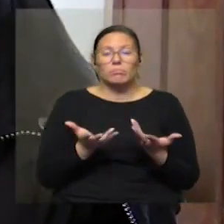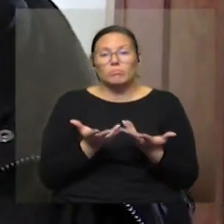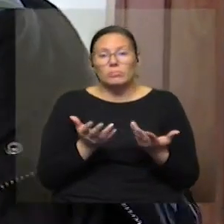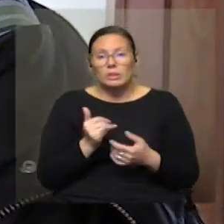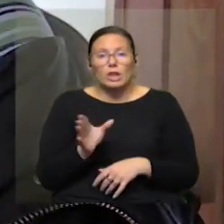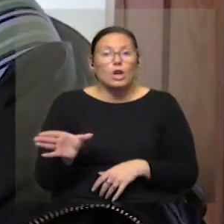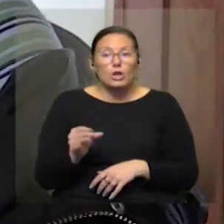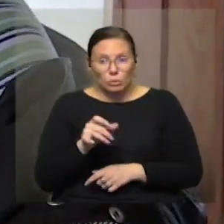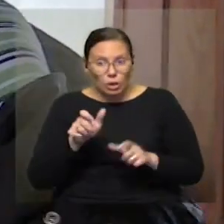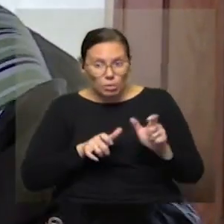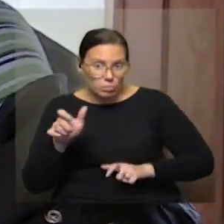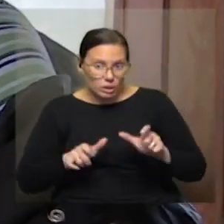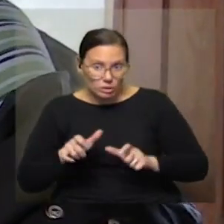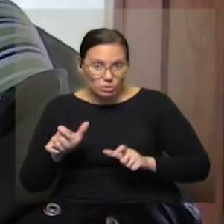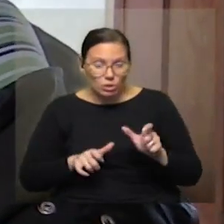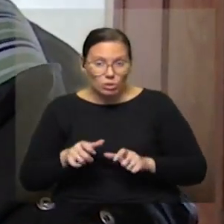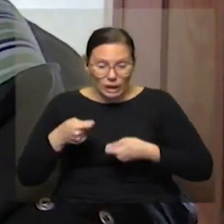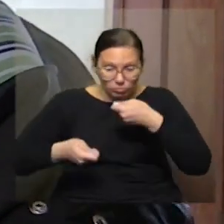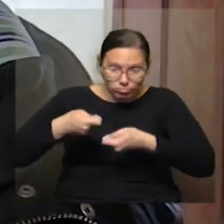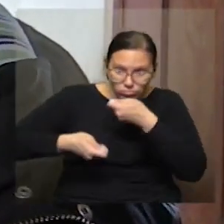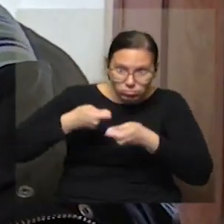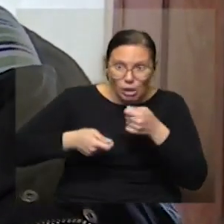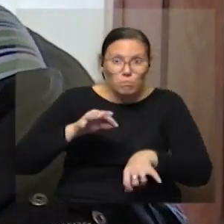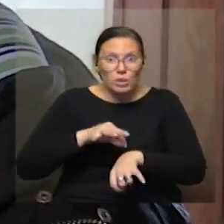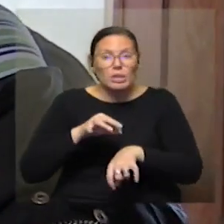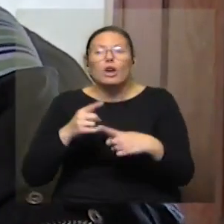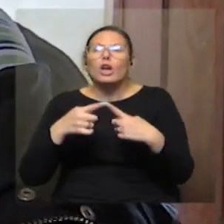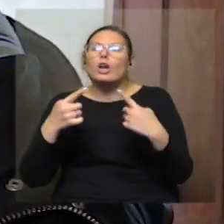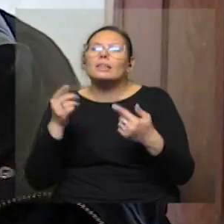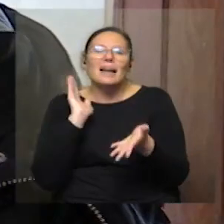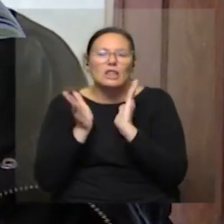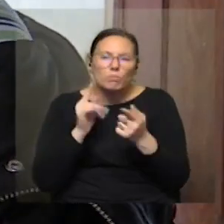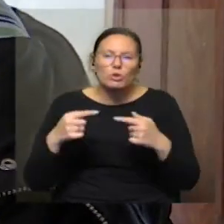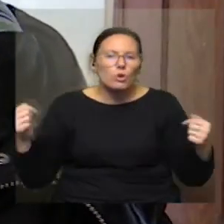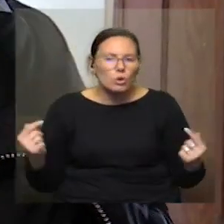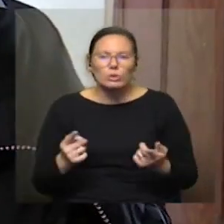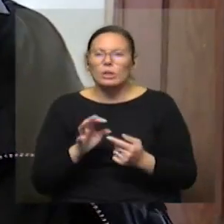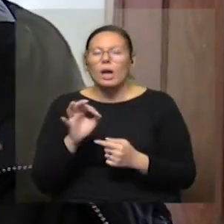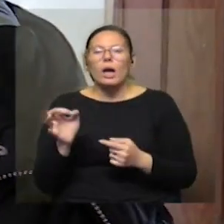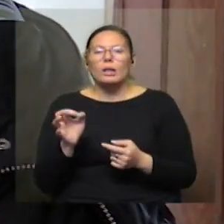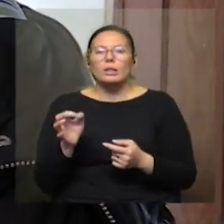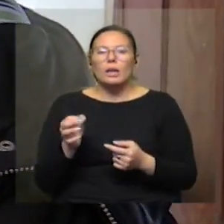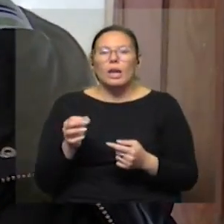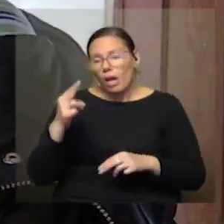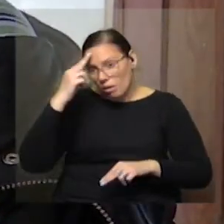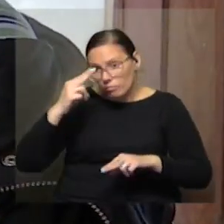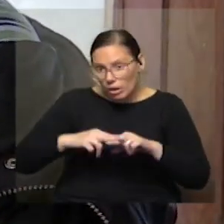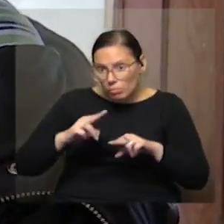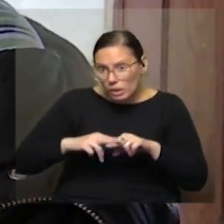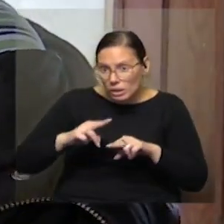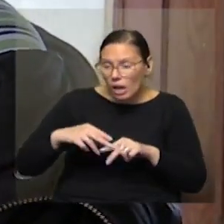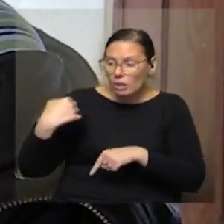si todas estas personas han sido intervenidas, qué clase de intervenciones, qué clase de patologías acarrean a partir